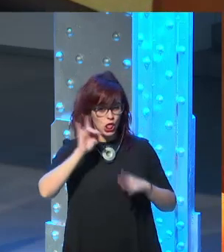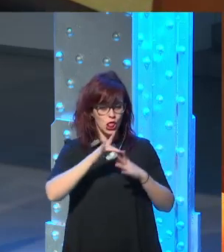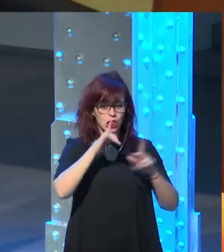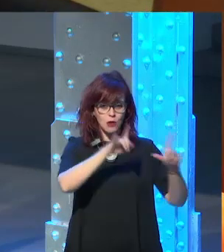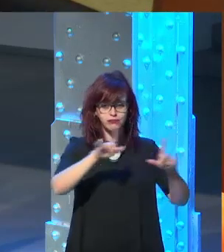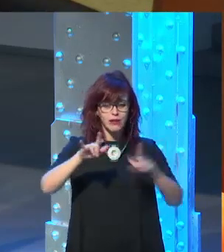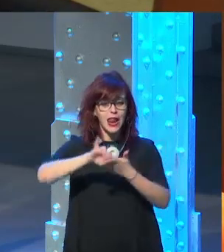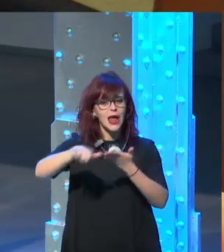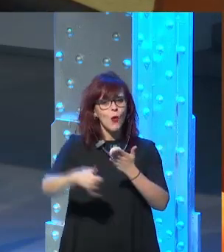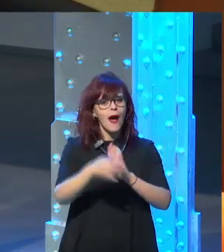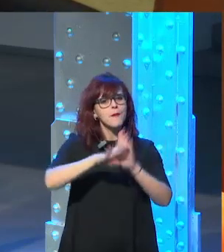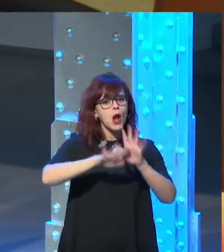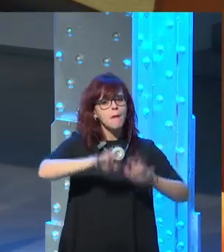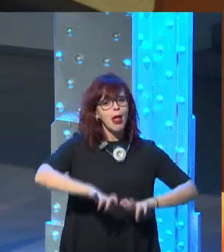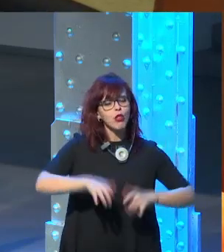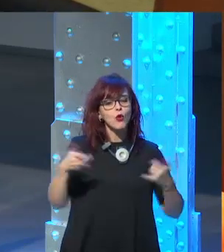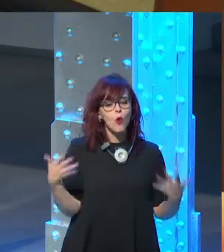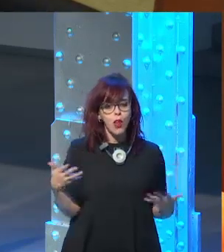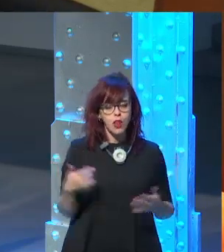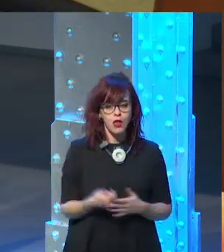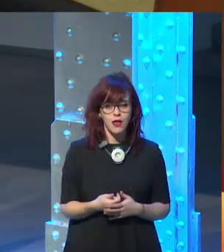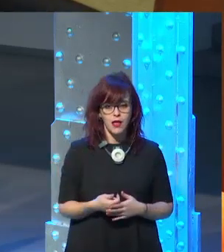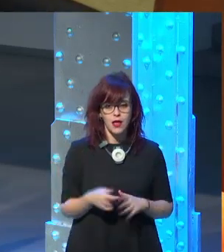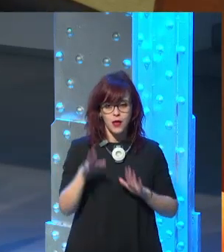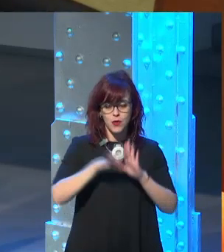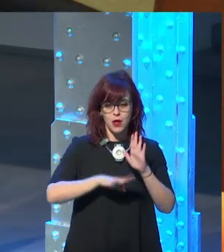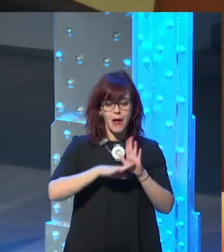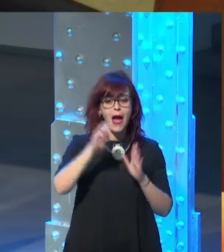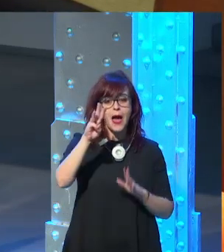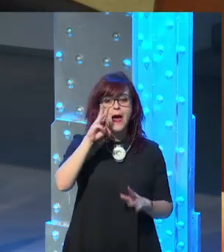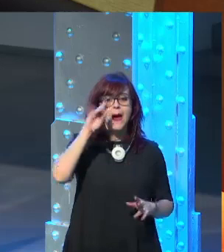¿en qué lenguaje está programado? El